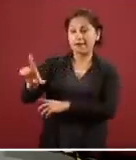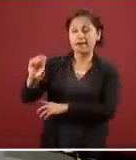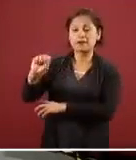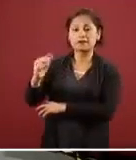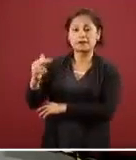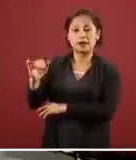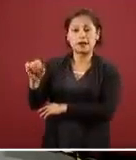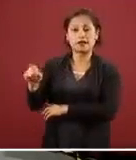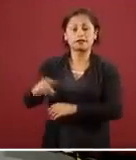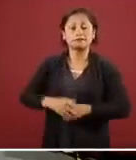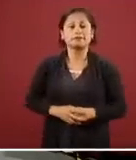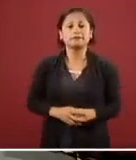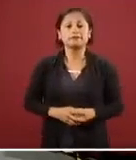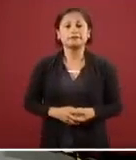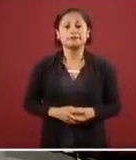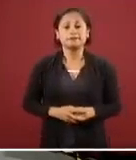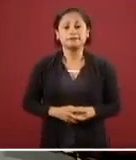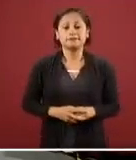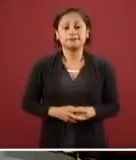Dame el libro.